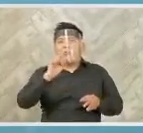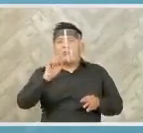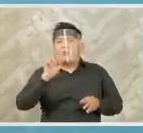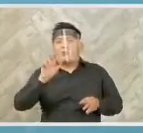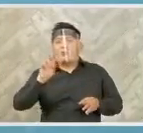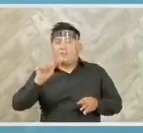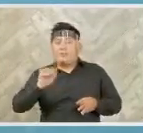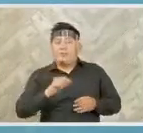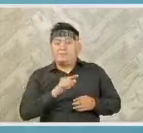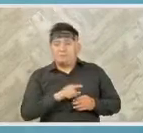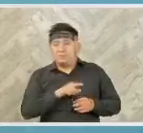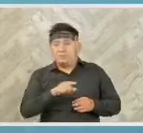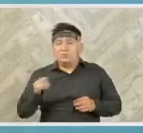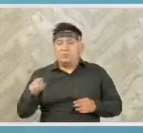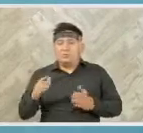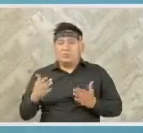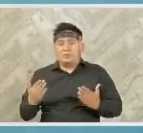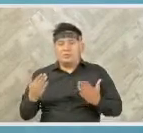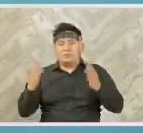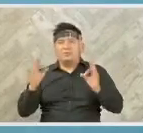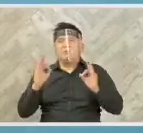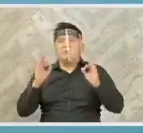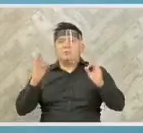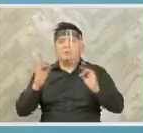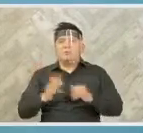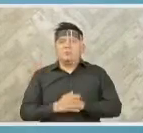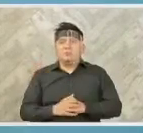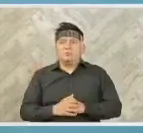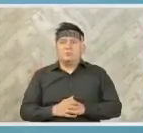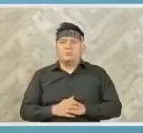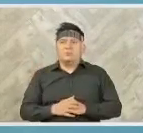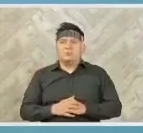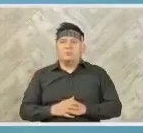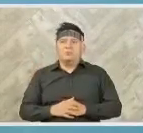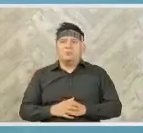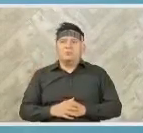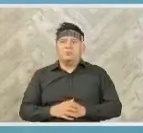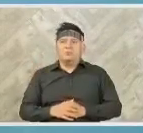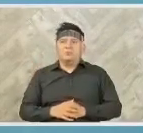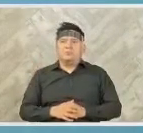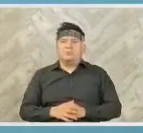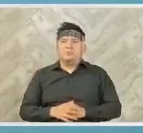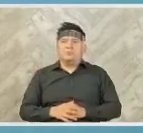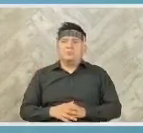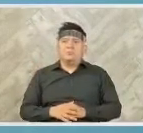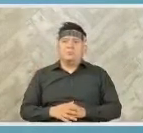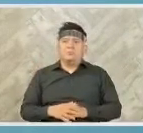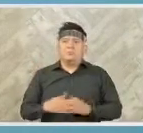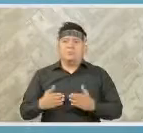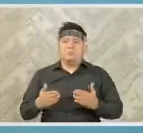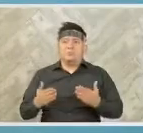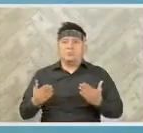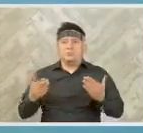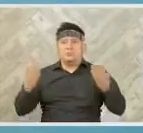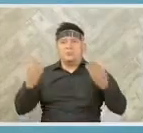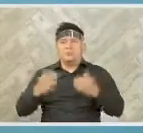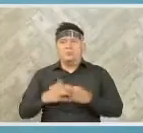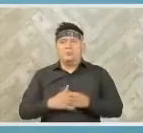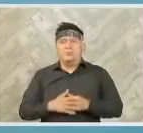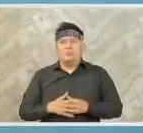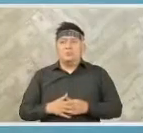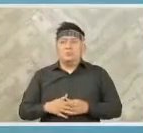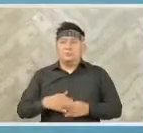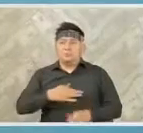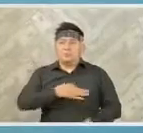fue fundamental para poder garantizar los derechos de las víctimas, fue fundamental para garantizar el cumplimiento de los principios